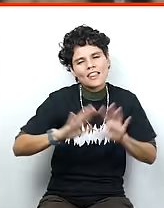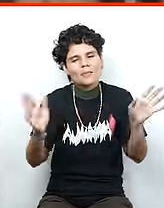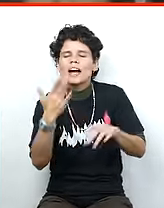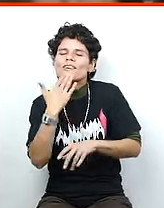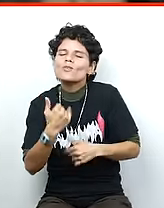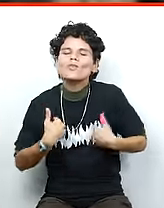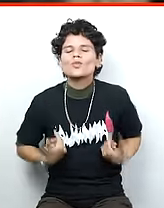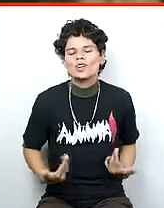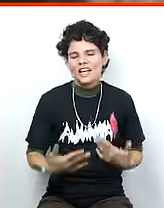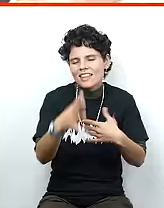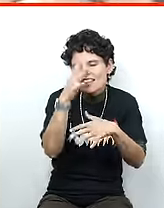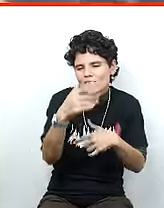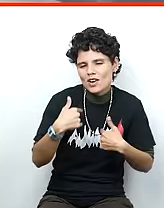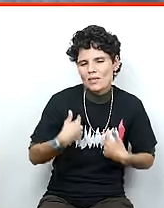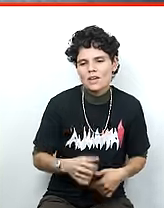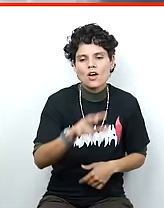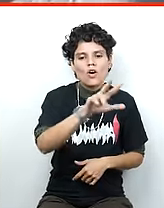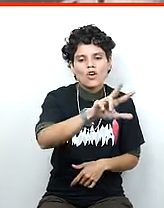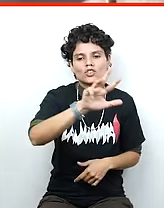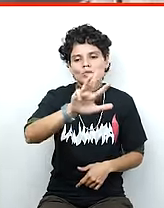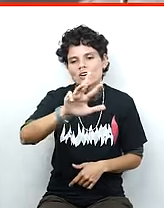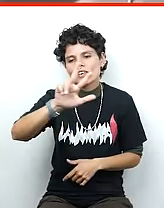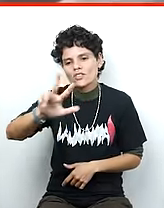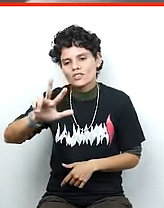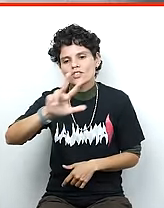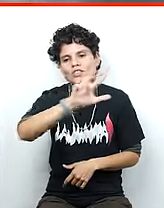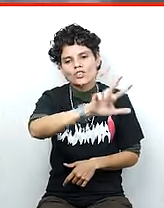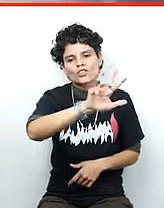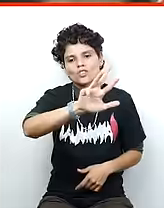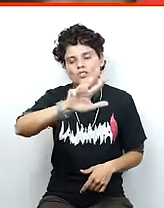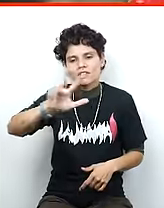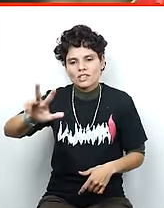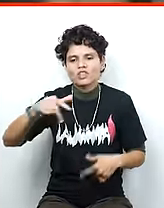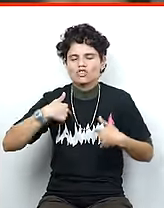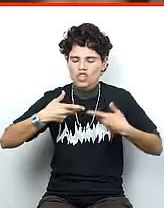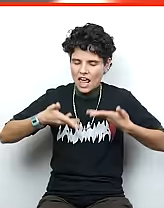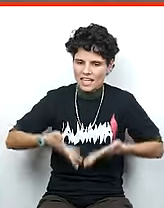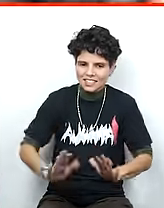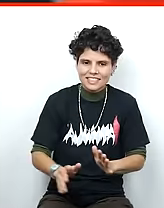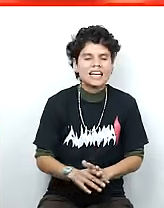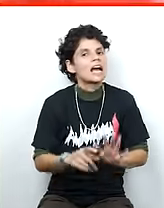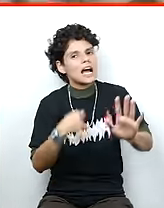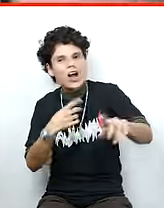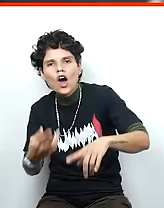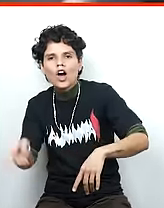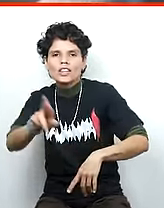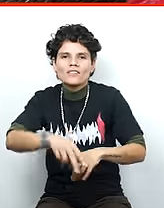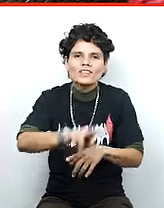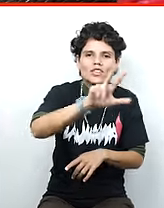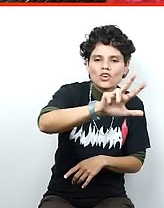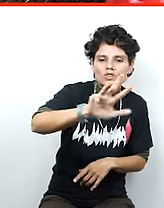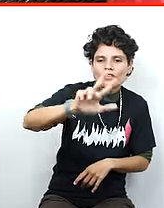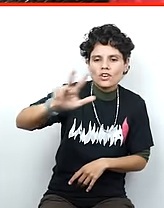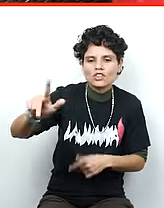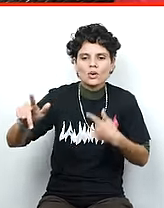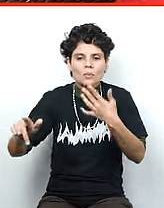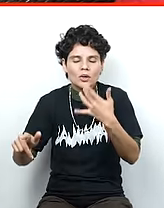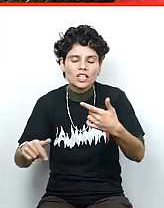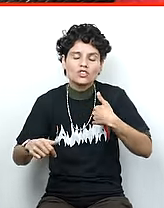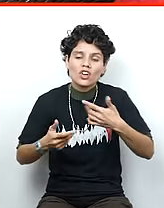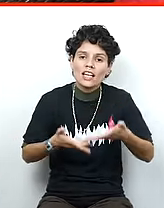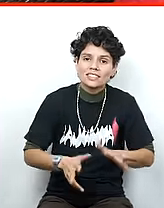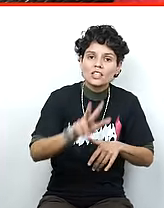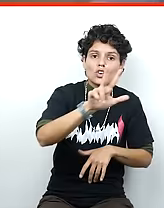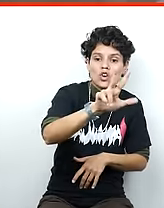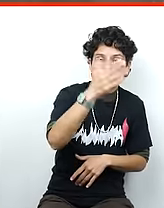claro. Ya sabía. El 898 porque cuando nací. ¿Por qué 898, hermano? El 8 del 98. Yo nací el